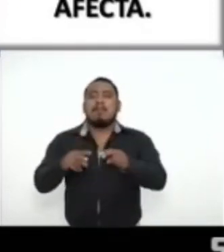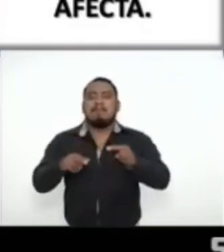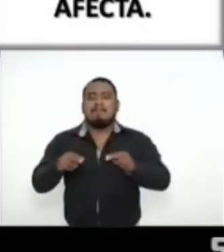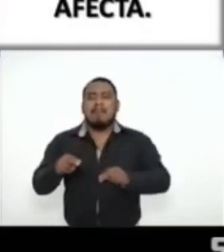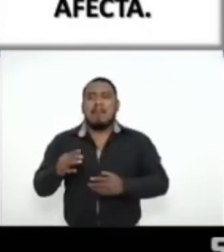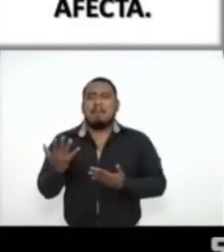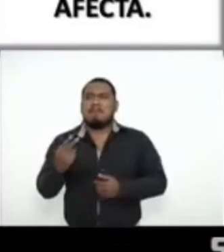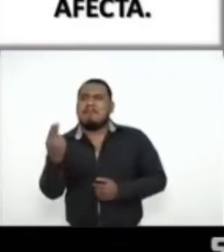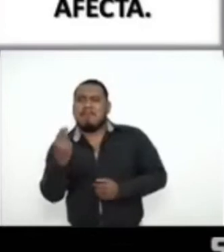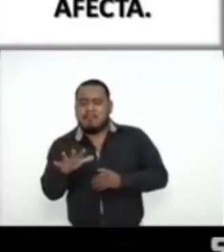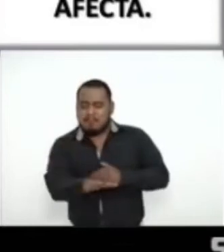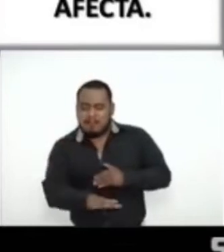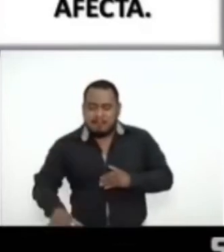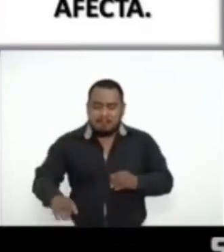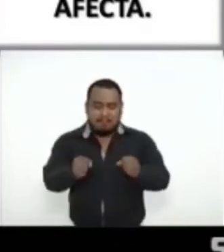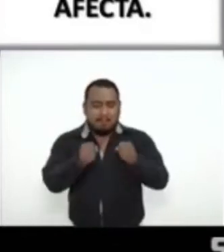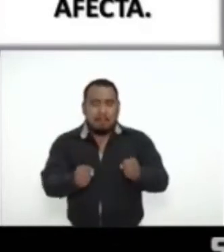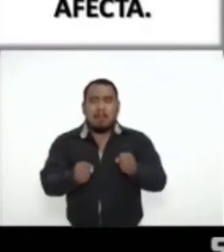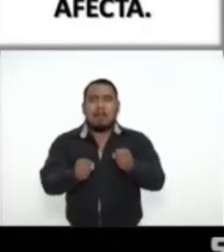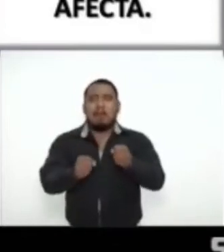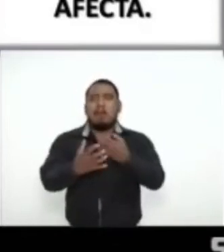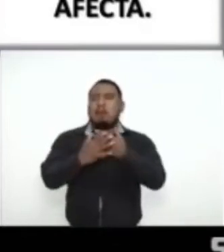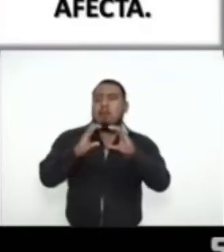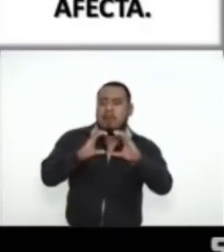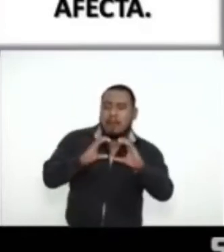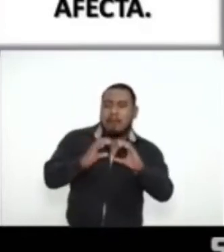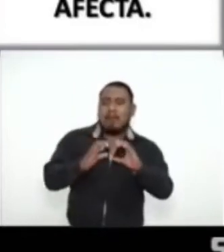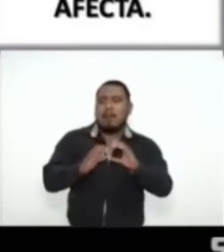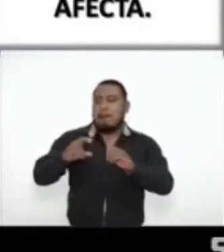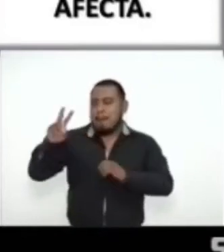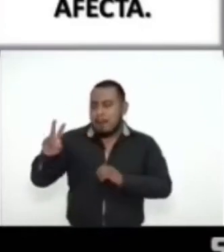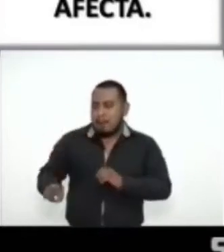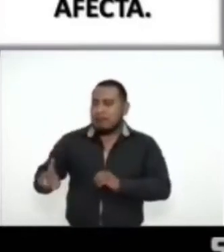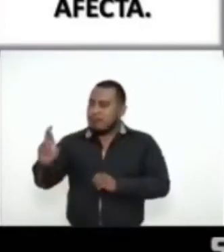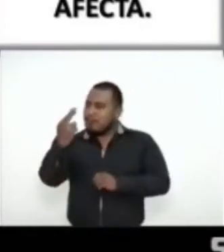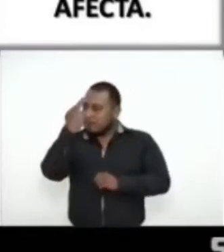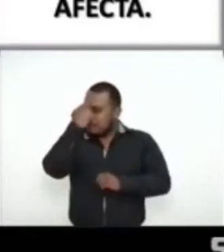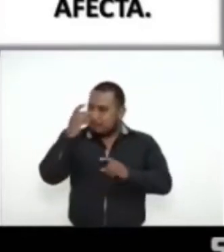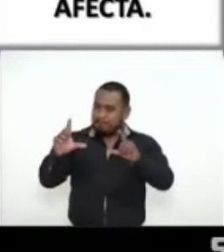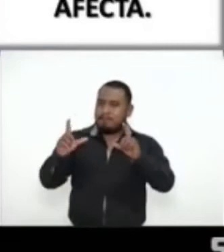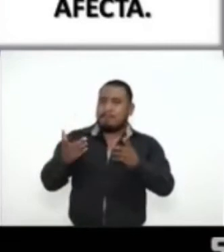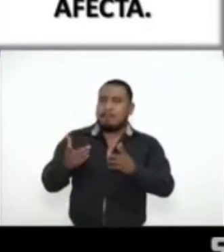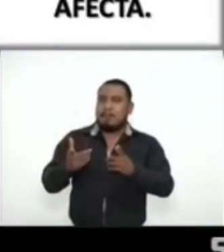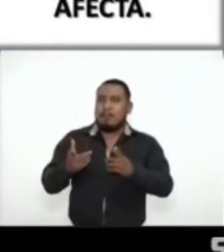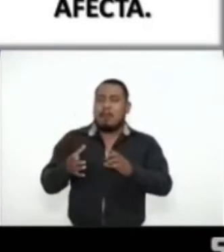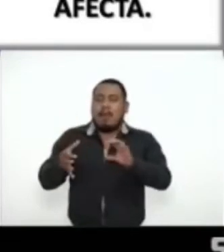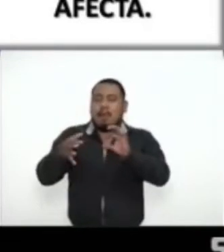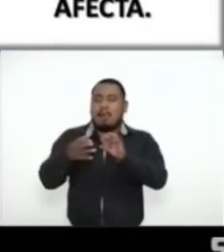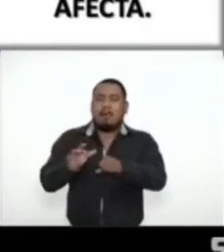básicas: seguridad, protección, valoración, reconocimiento,